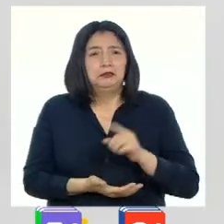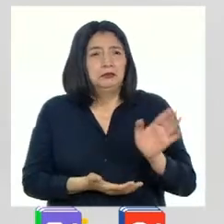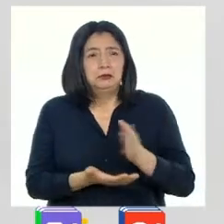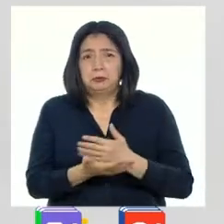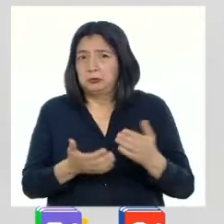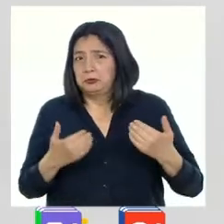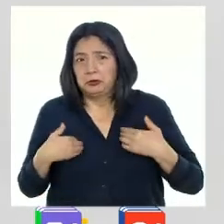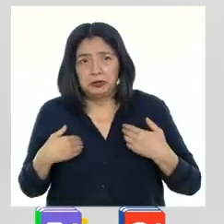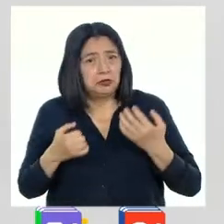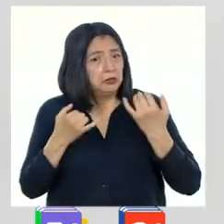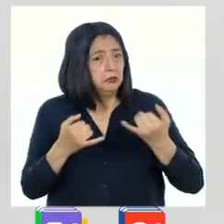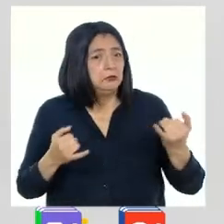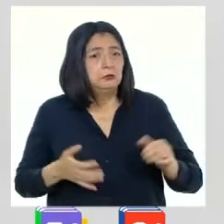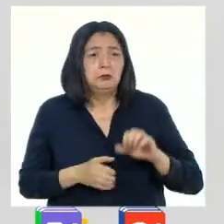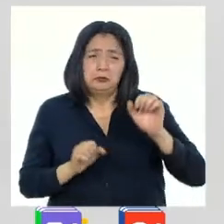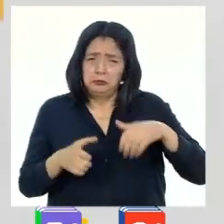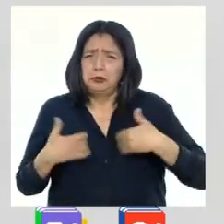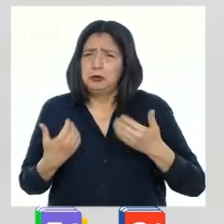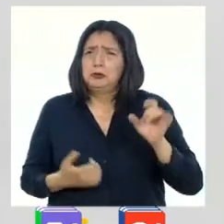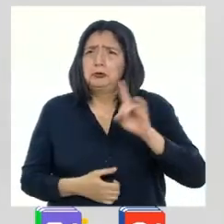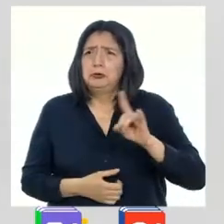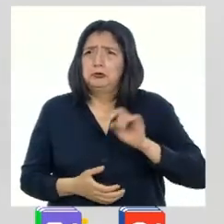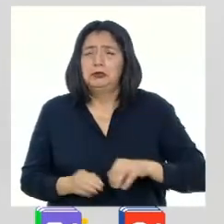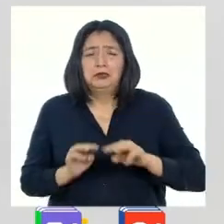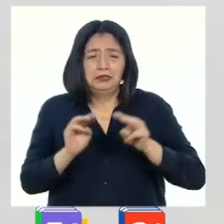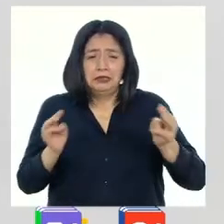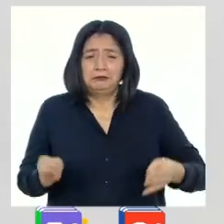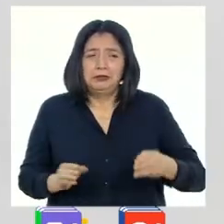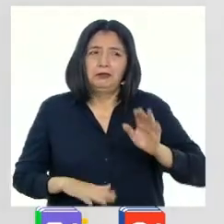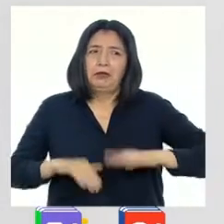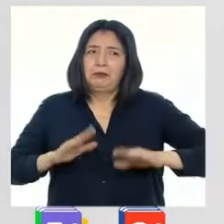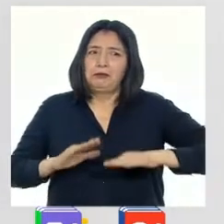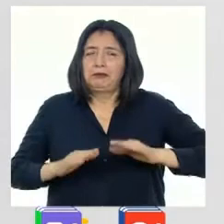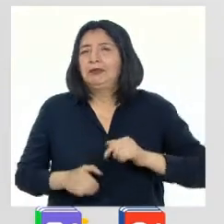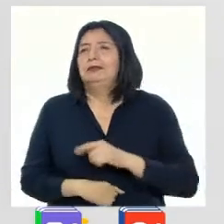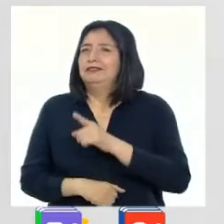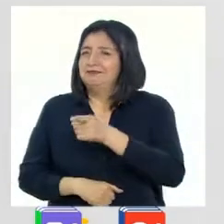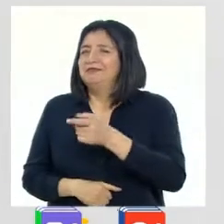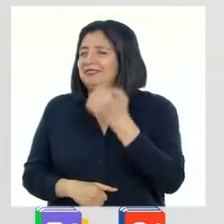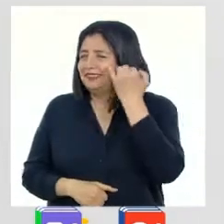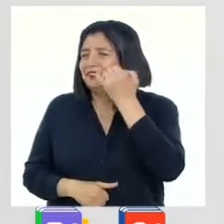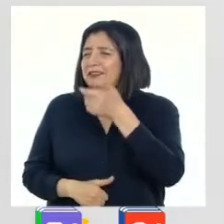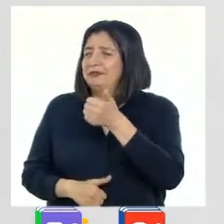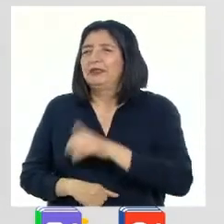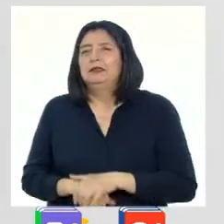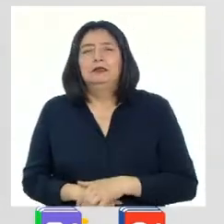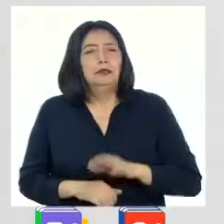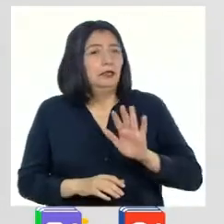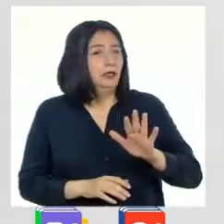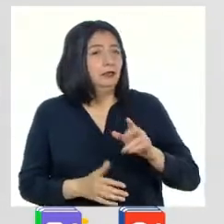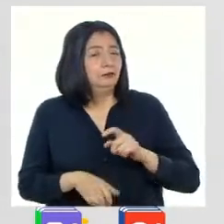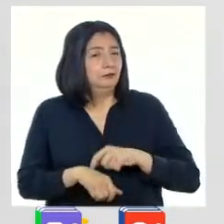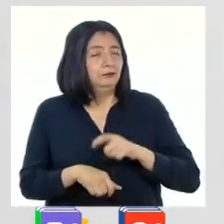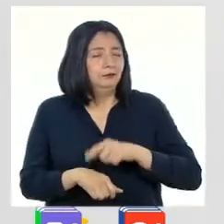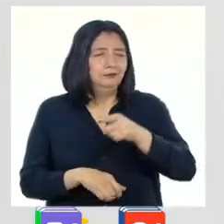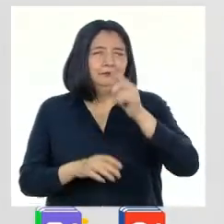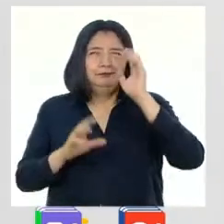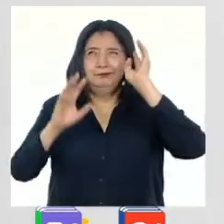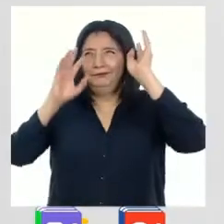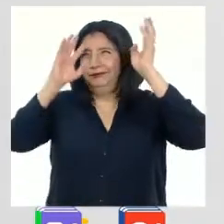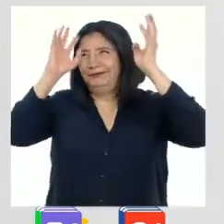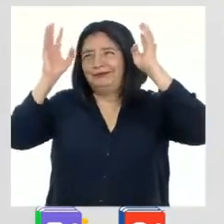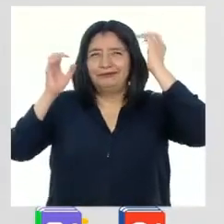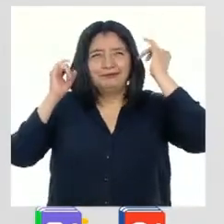no tienen instrumentos, pueden usar la mesa como percusión. Me parece una muy buena idea. Ahora es momento de dejar volar